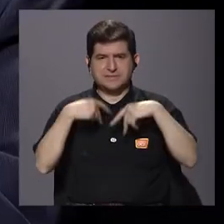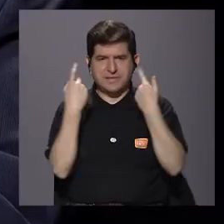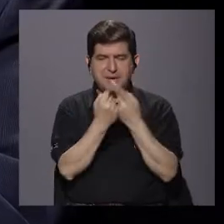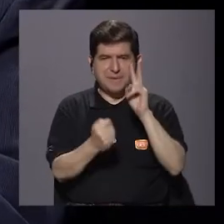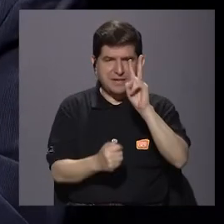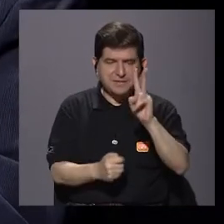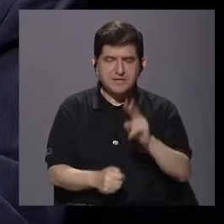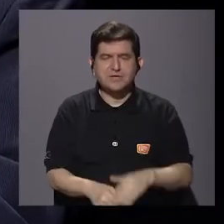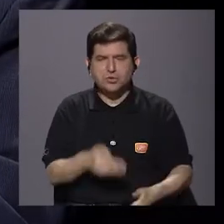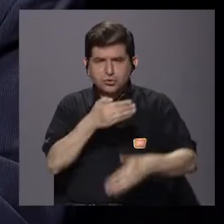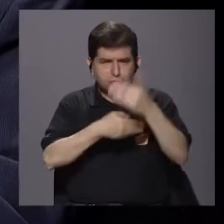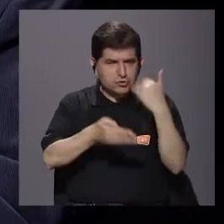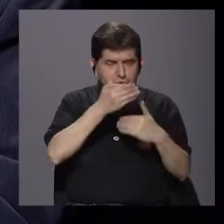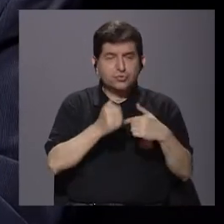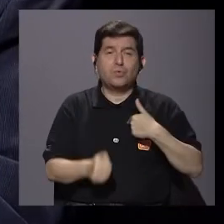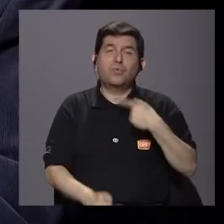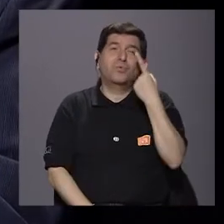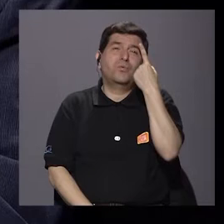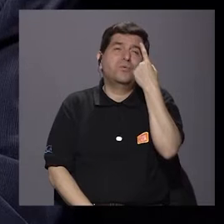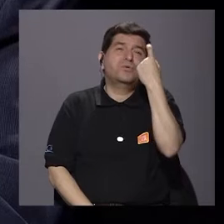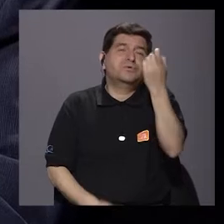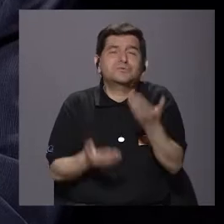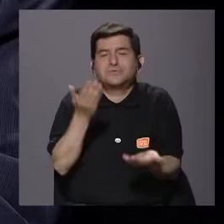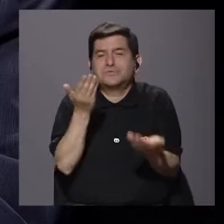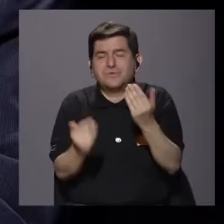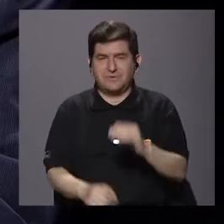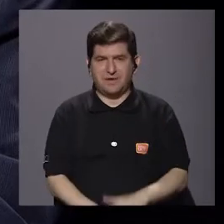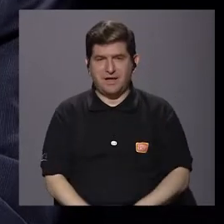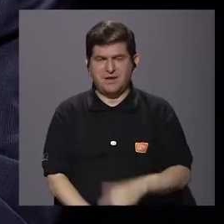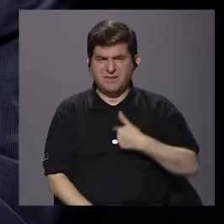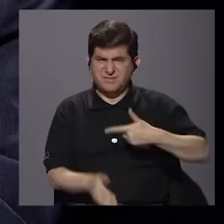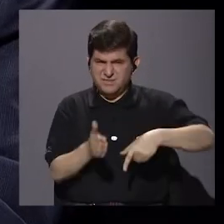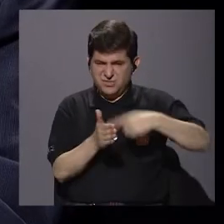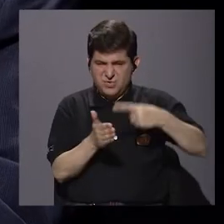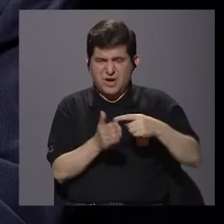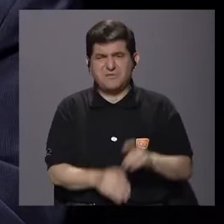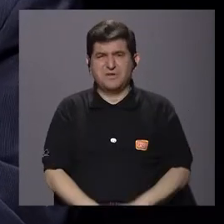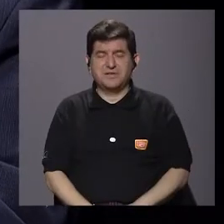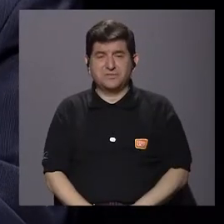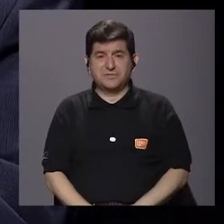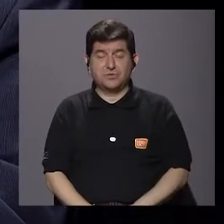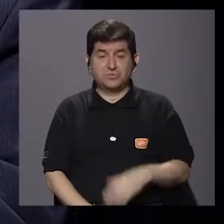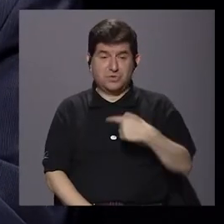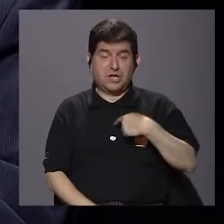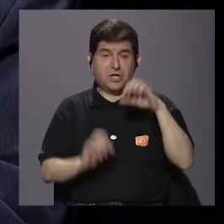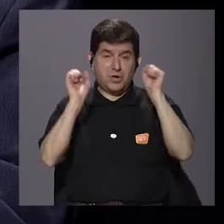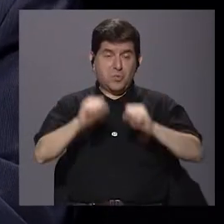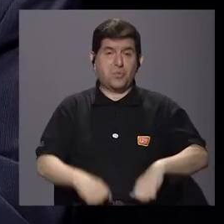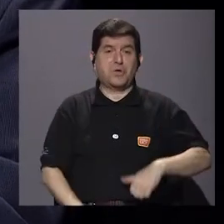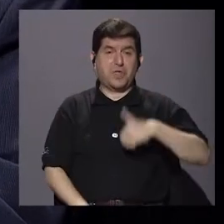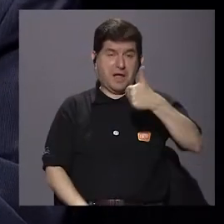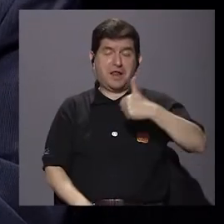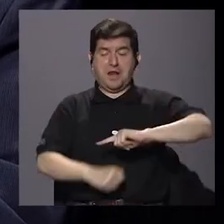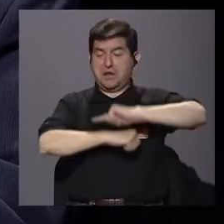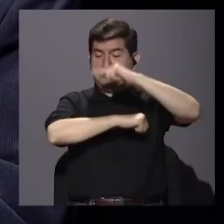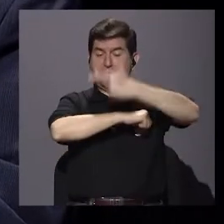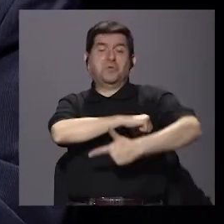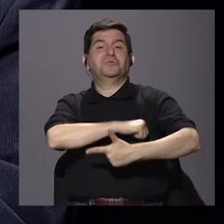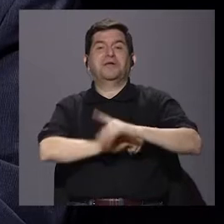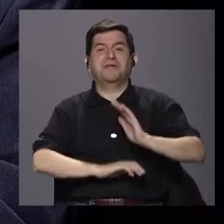bueno uno puede soñar como yo a menudo sueño con sacarme la lotería